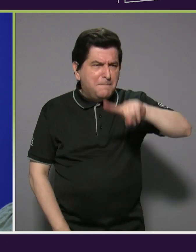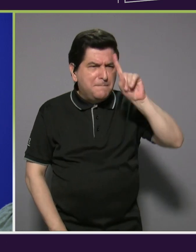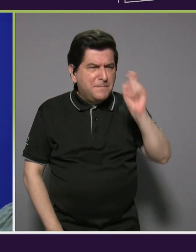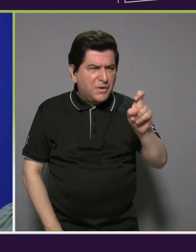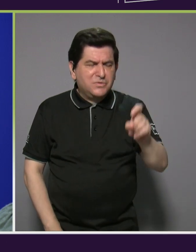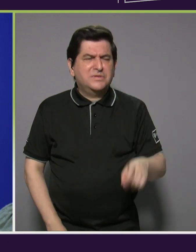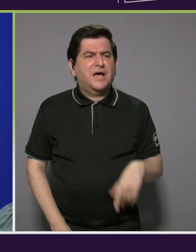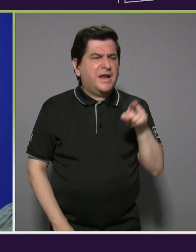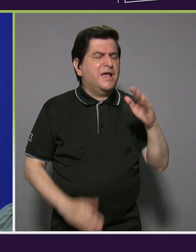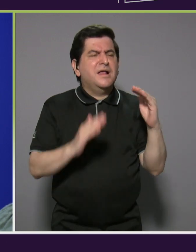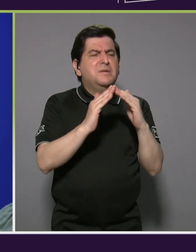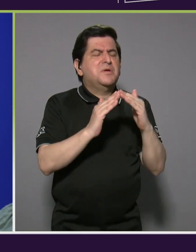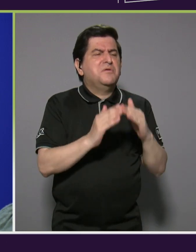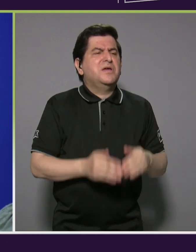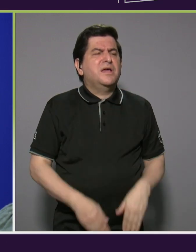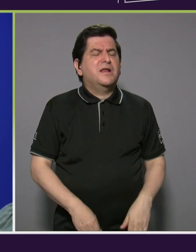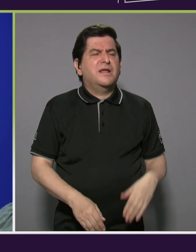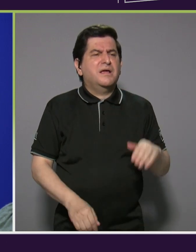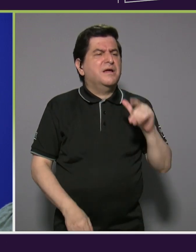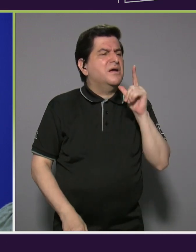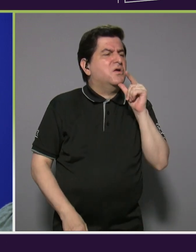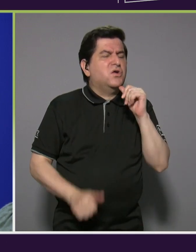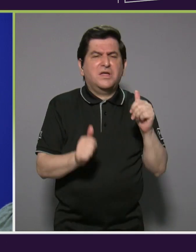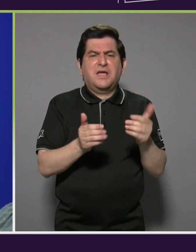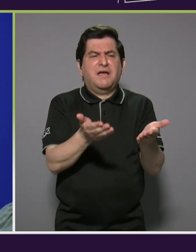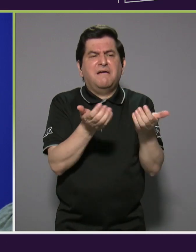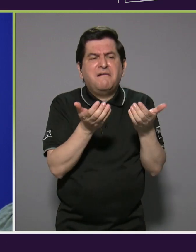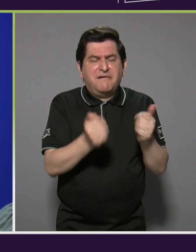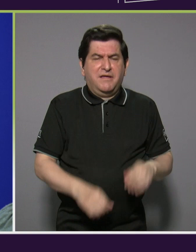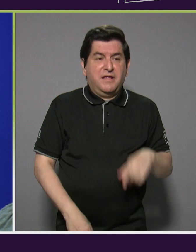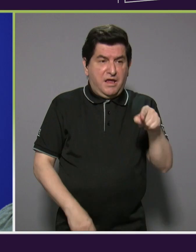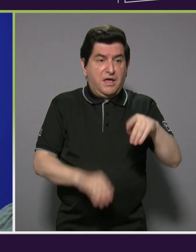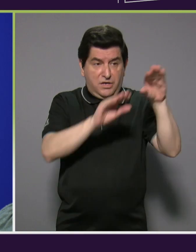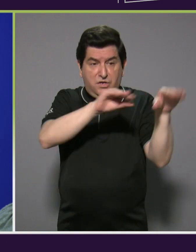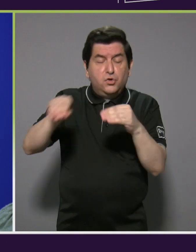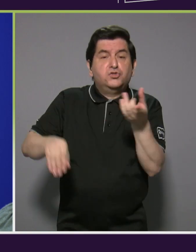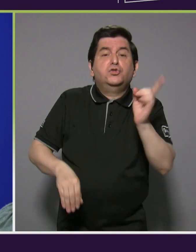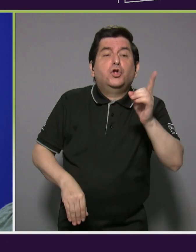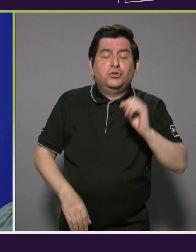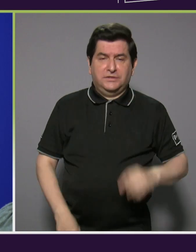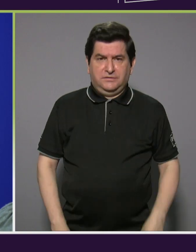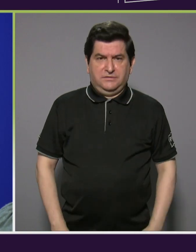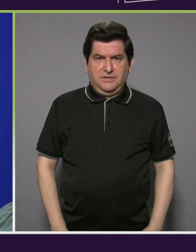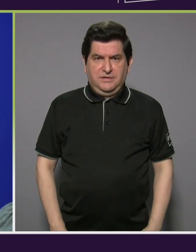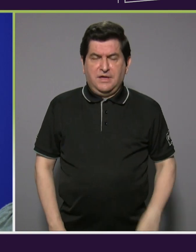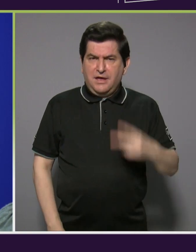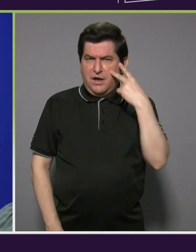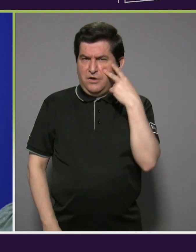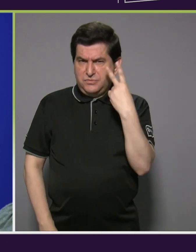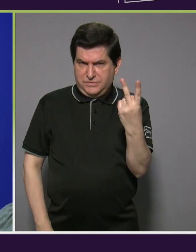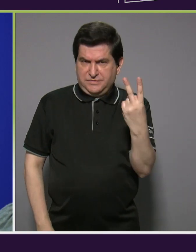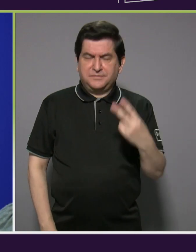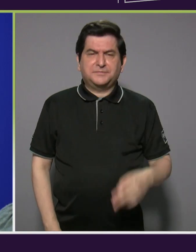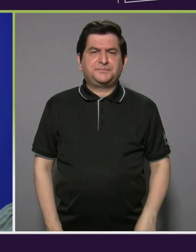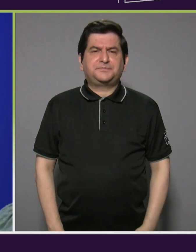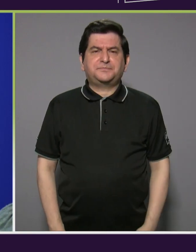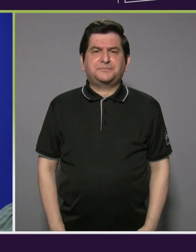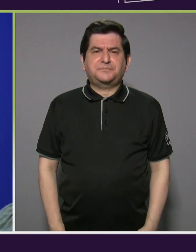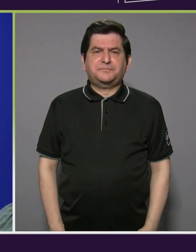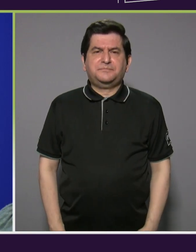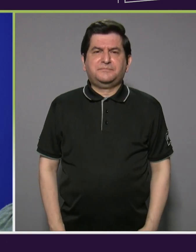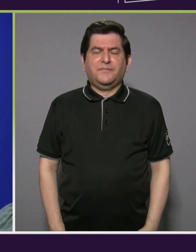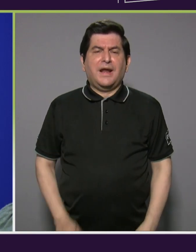quién querían vivir, con quién, dónde querían ser trasladadas, etc. Y vean que aquí aquí